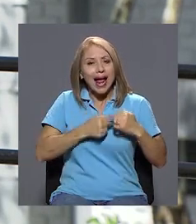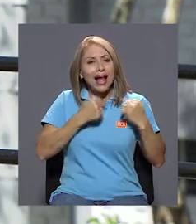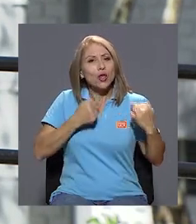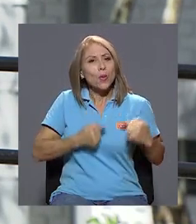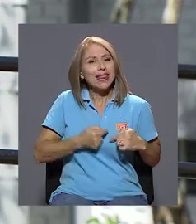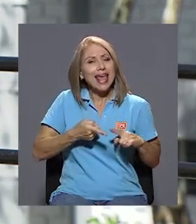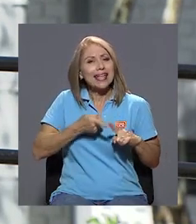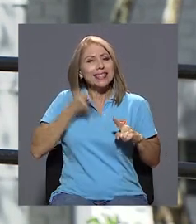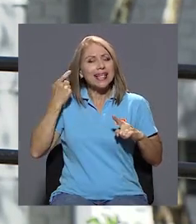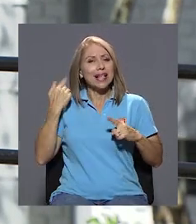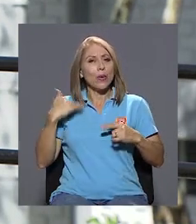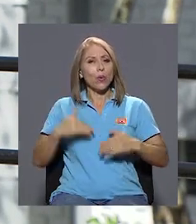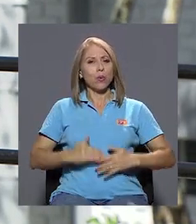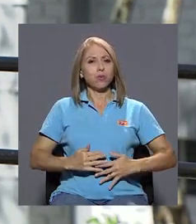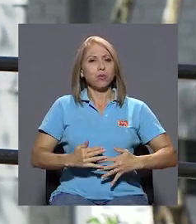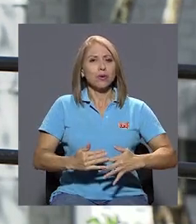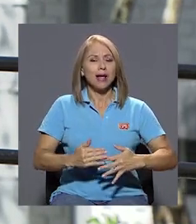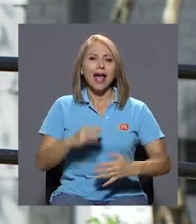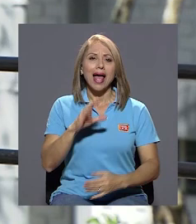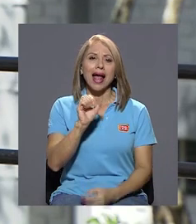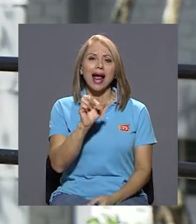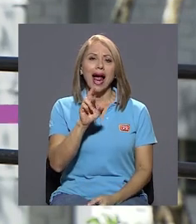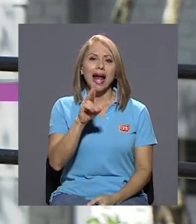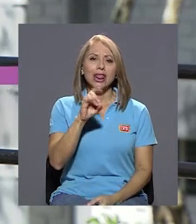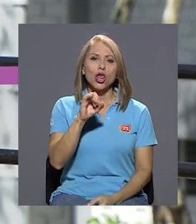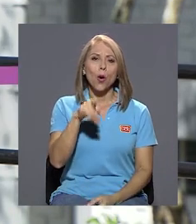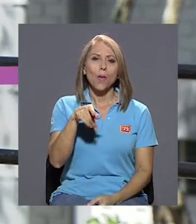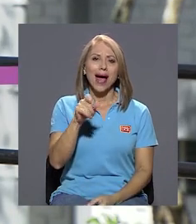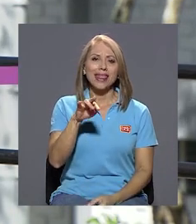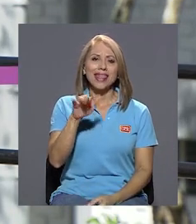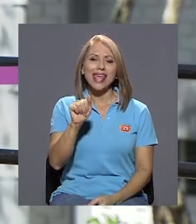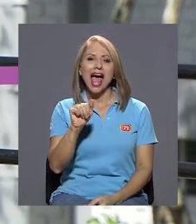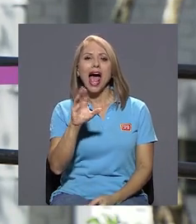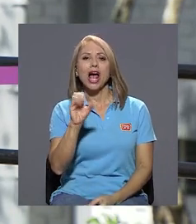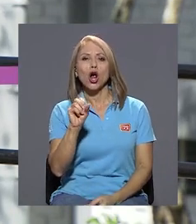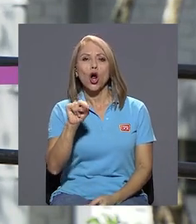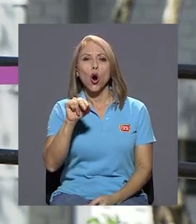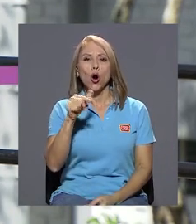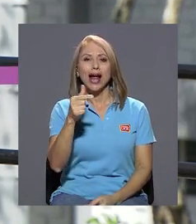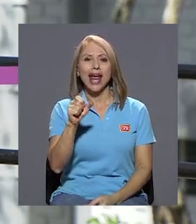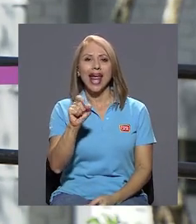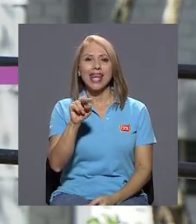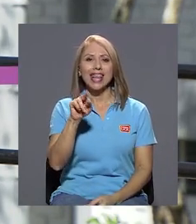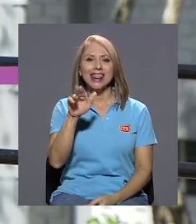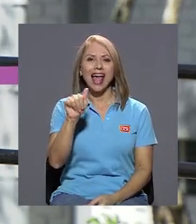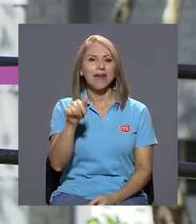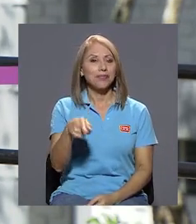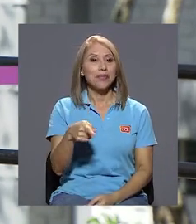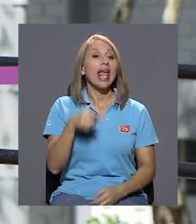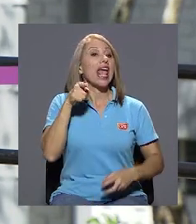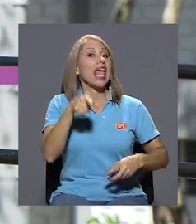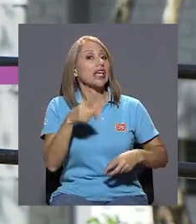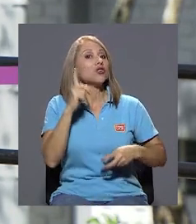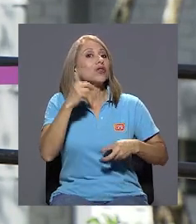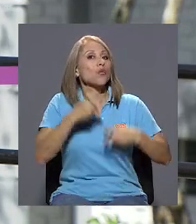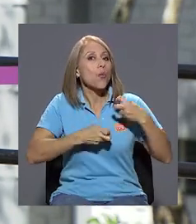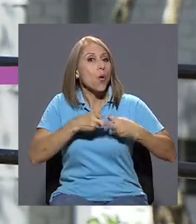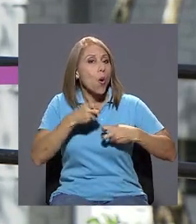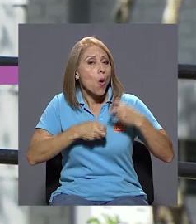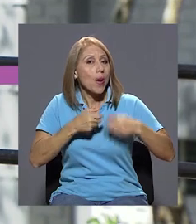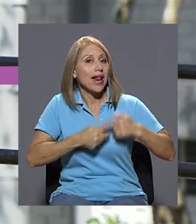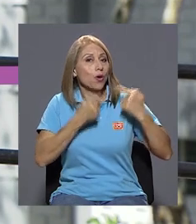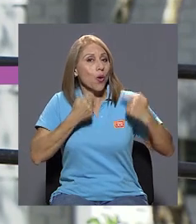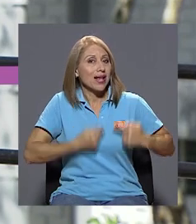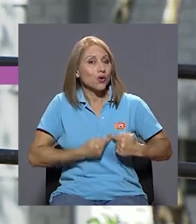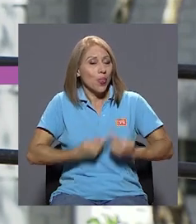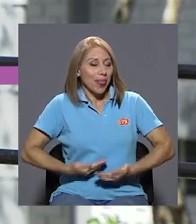general. Ok, las cardiopatías congénitas es la malformación o un daño estructural en el corazón de los